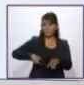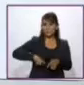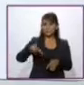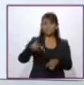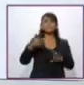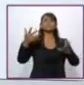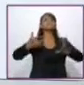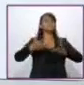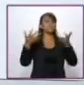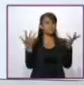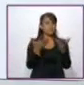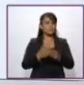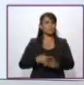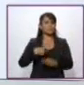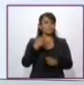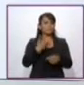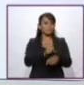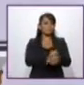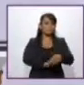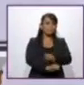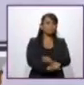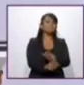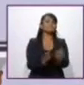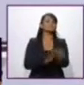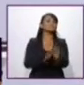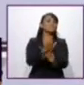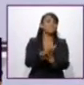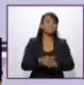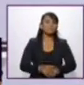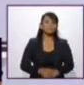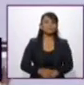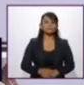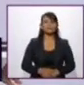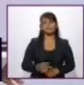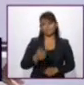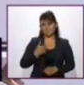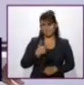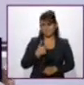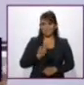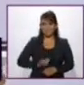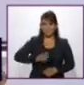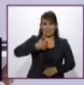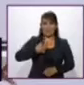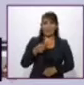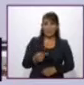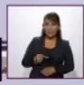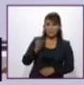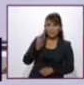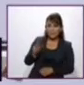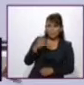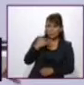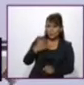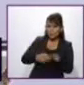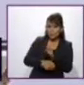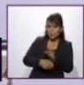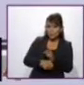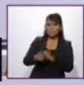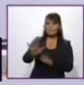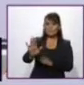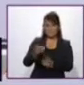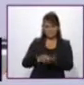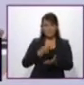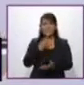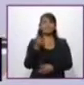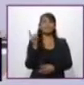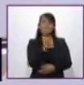las acciones que realizará? Adelante. Primero, poner el ejemplo y denunciar. La gente está cansada de la